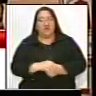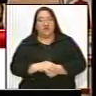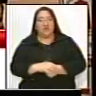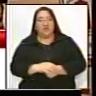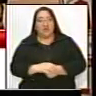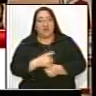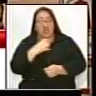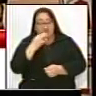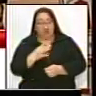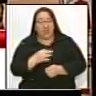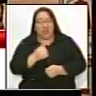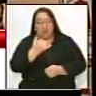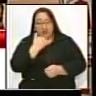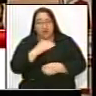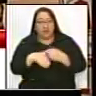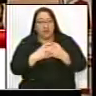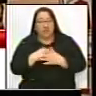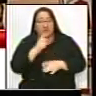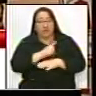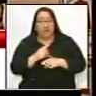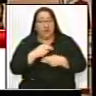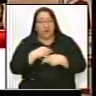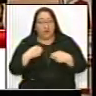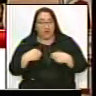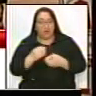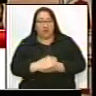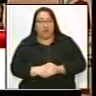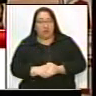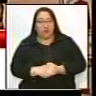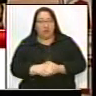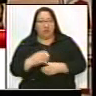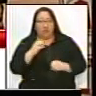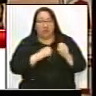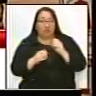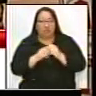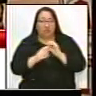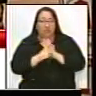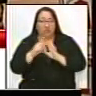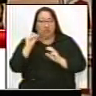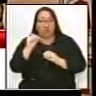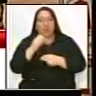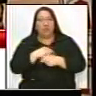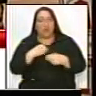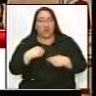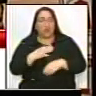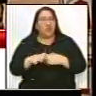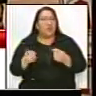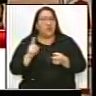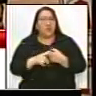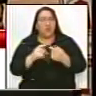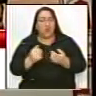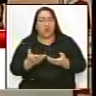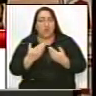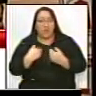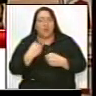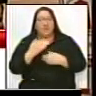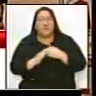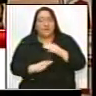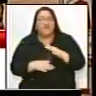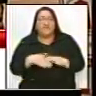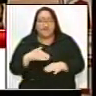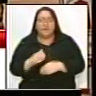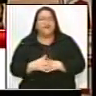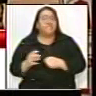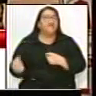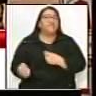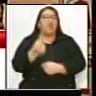Es verdad, a pesar de desarrollo humano, a DESODER, una organización de derechos humanos, todavía nos dan portazos en